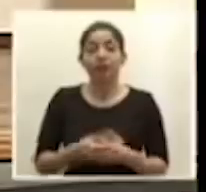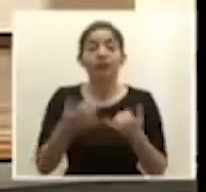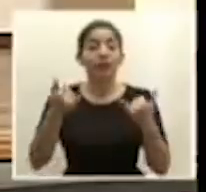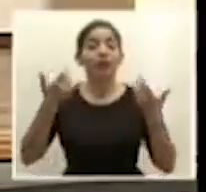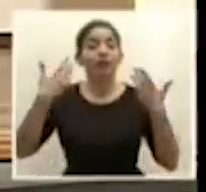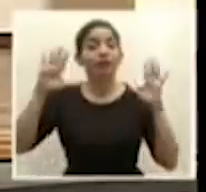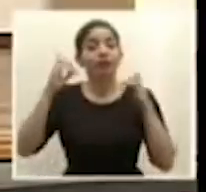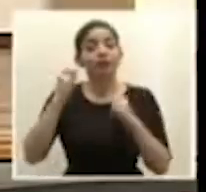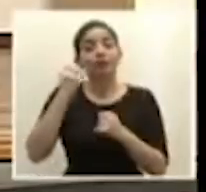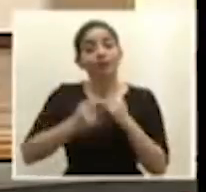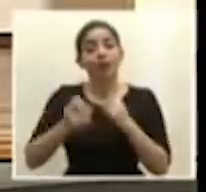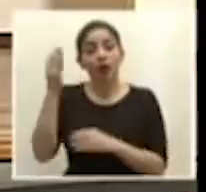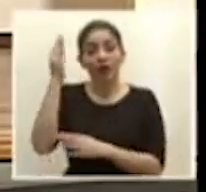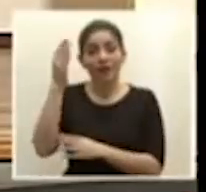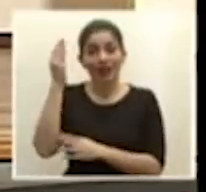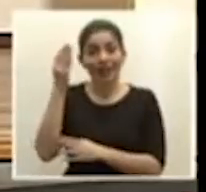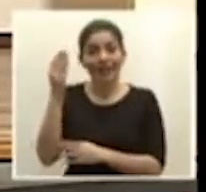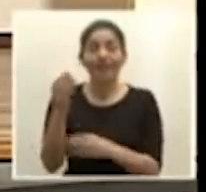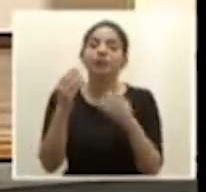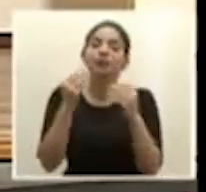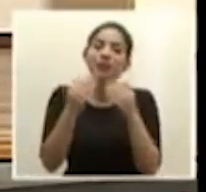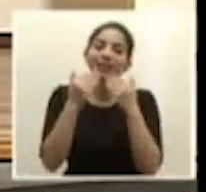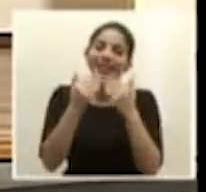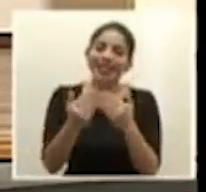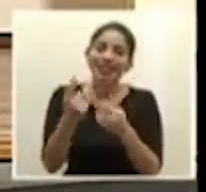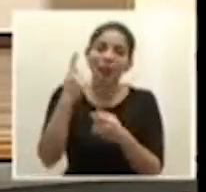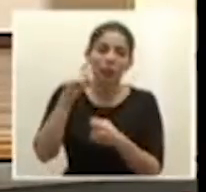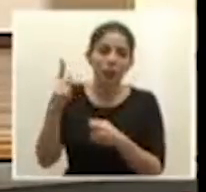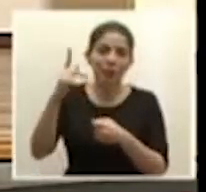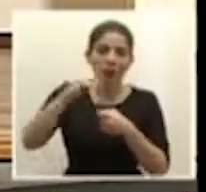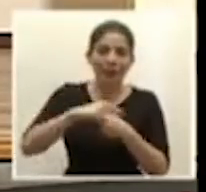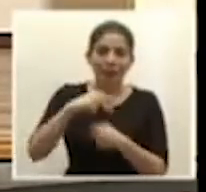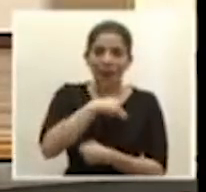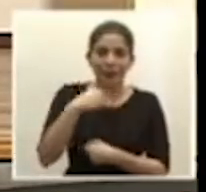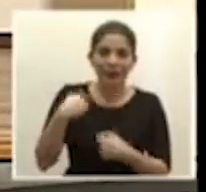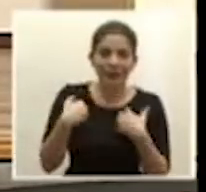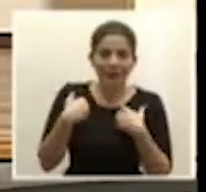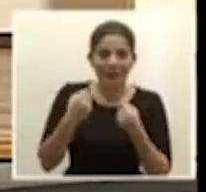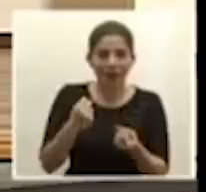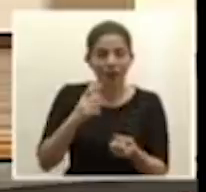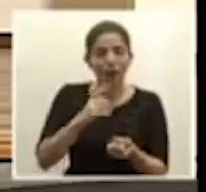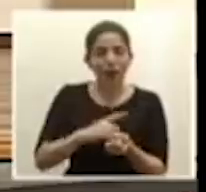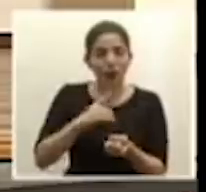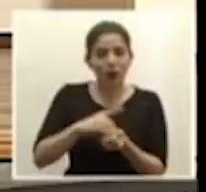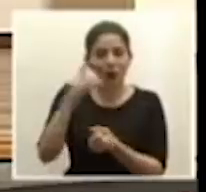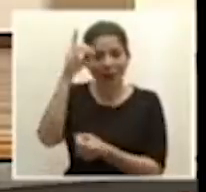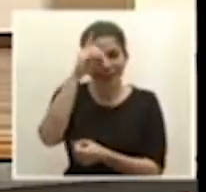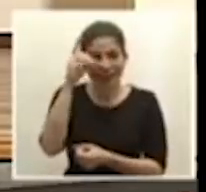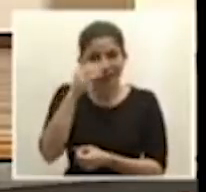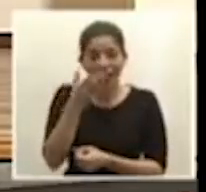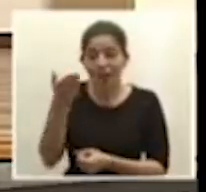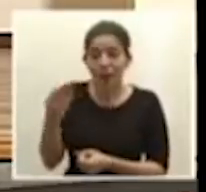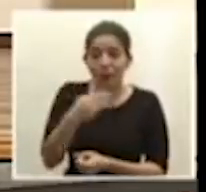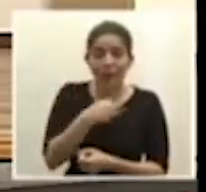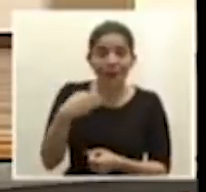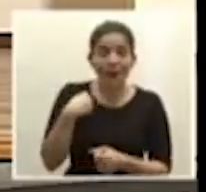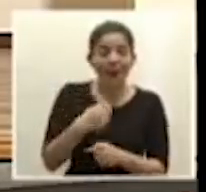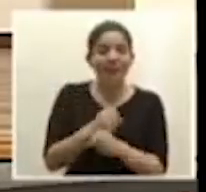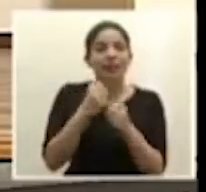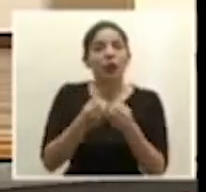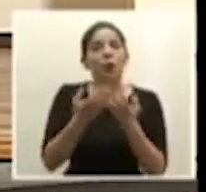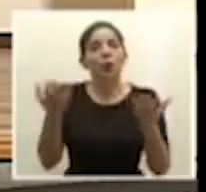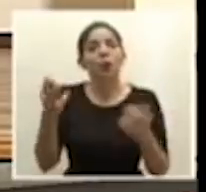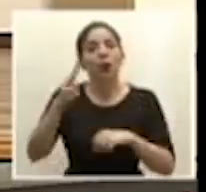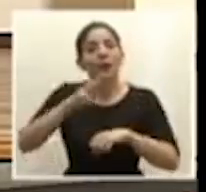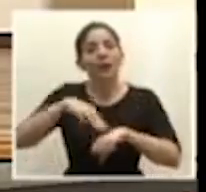por concluida esta conferencia de prensa. Agradecemos la participación del ministro de Salud, el doctor Daniel Salas, del ministro de Seguridad Pública,